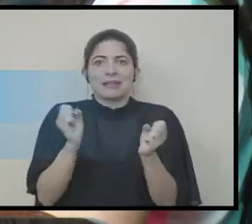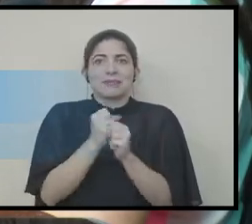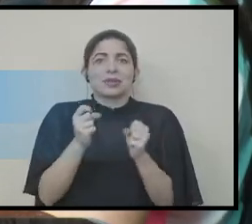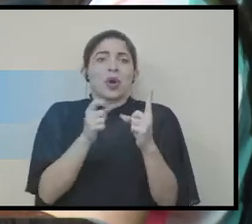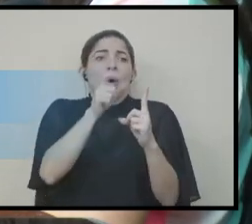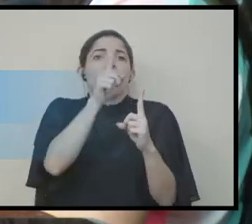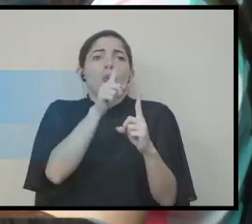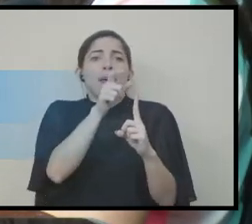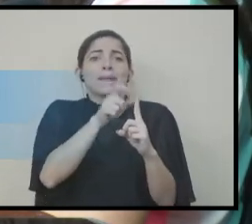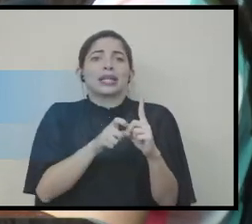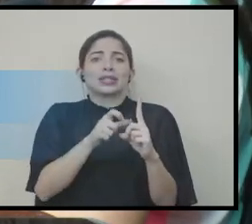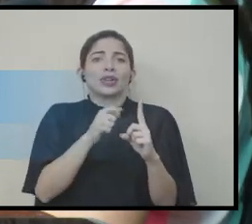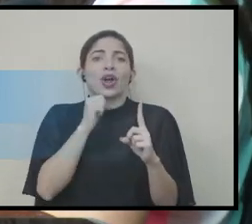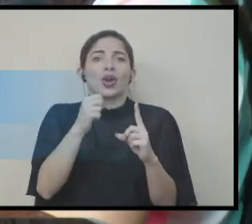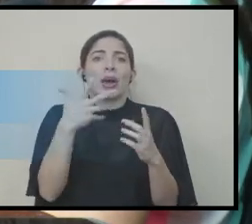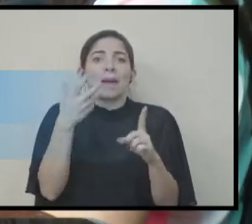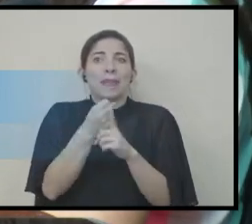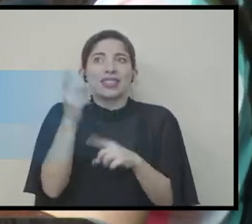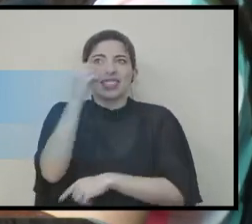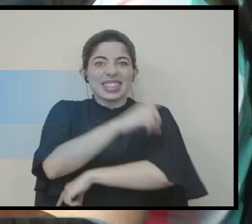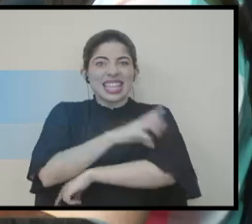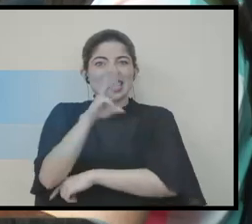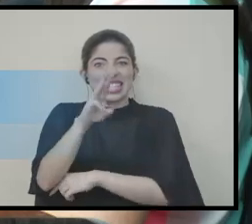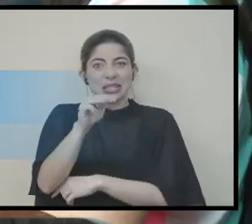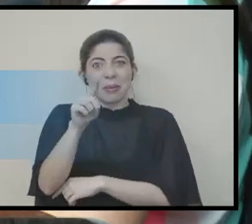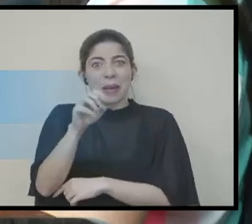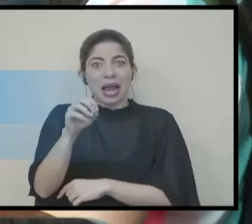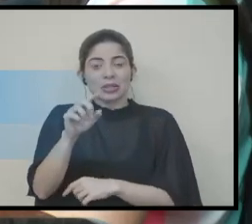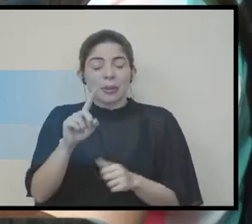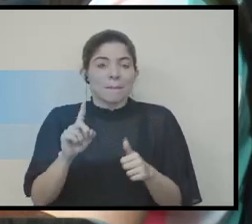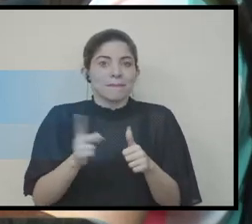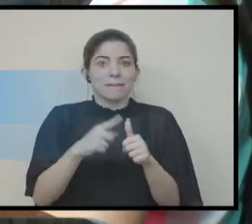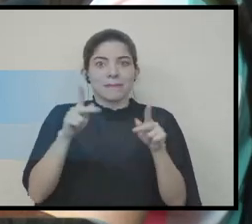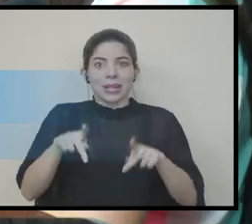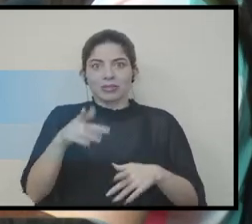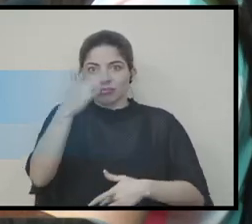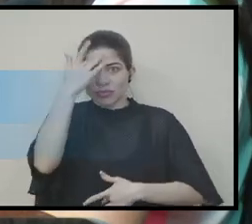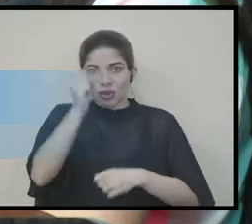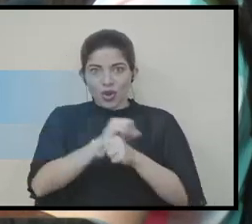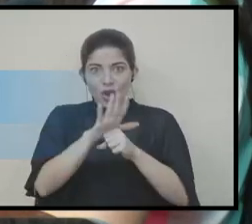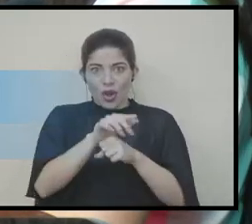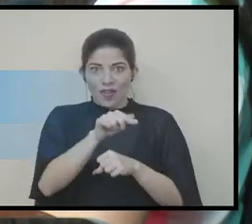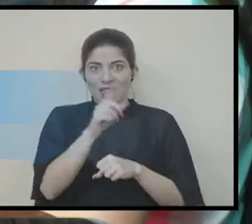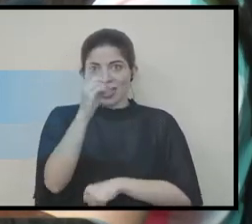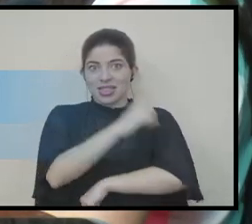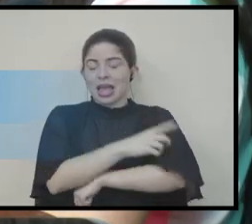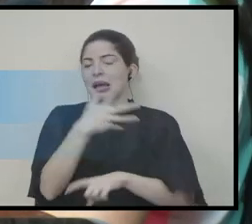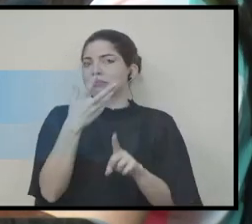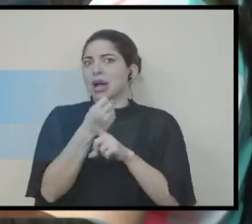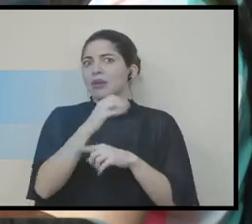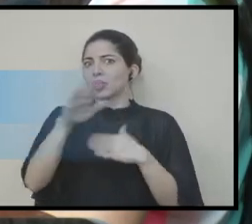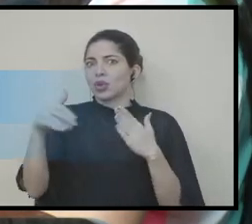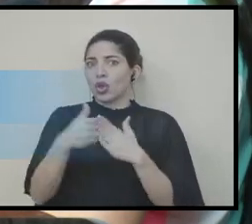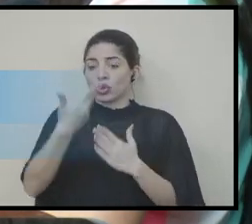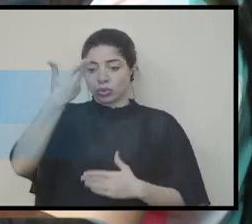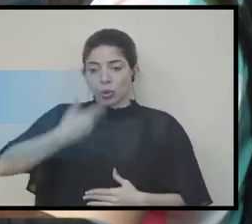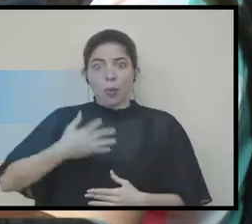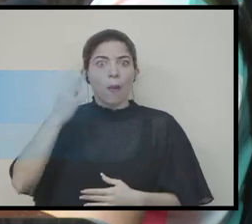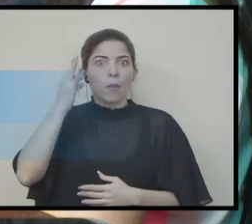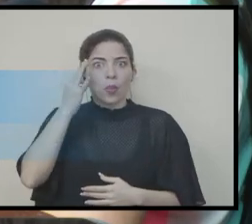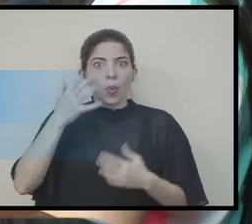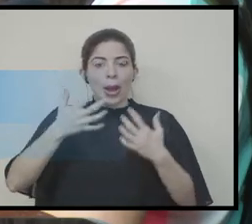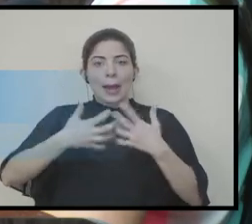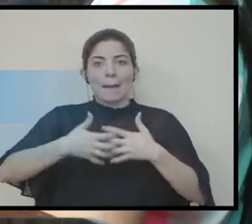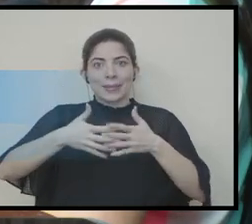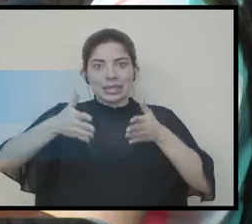que no le marcó algo ese 6 de marzo cuando anunciaron el primer caso de COVID, ¿verdad? Y bueno, yo como mujer, como empresaria